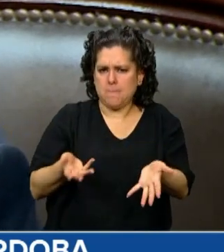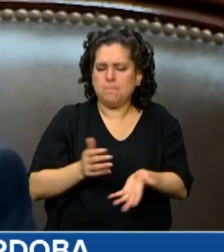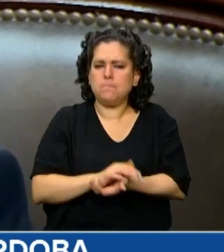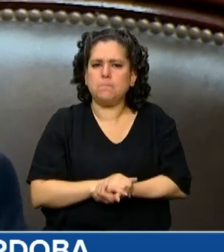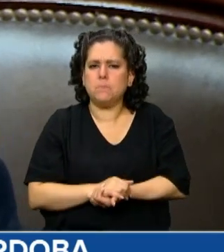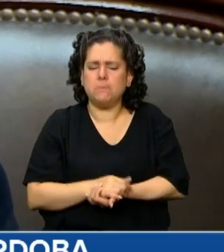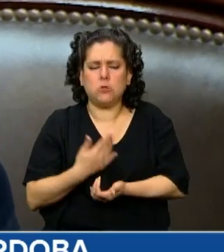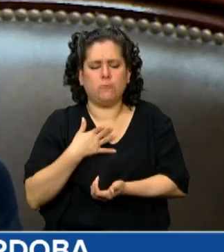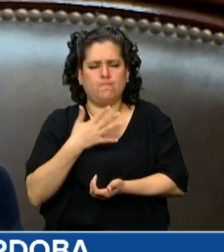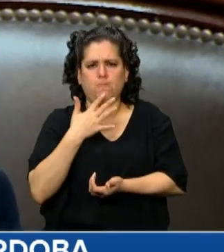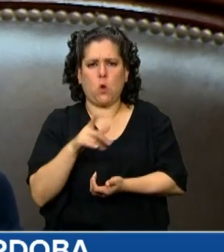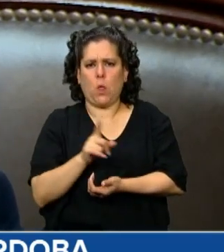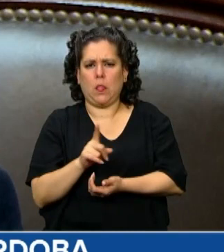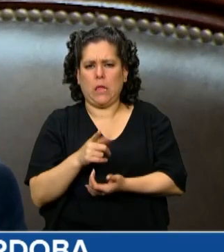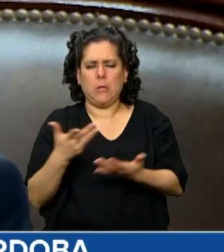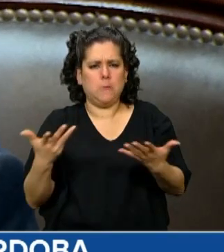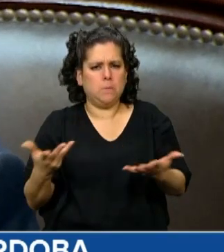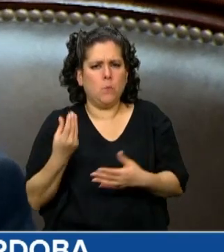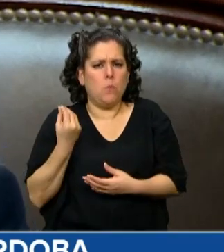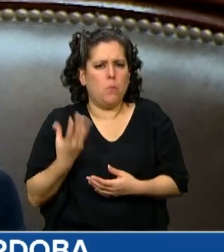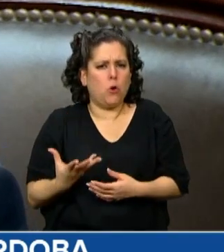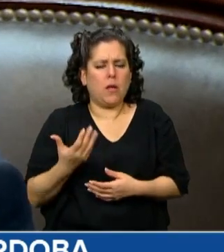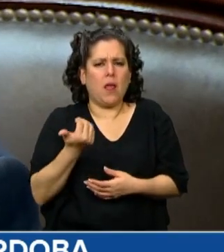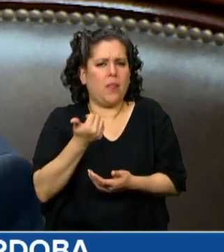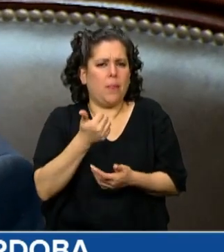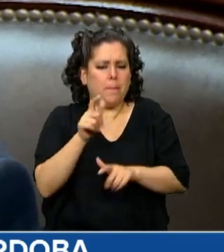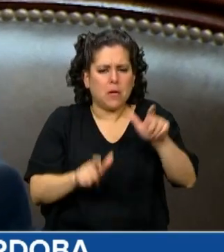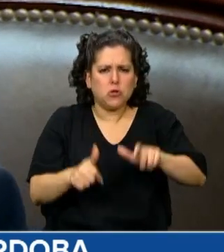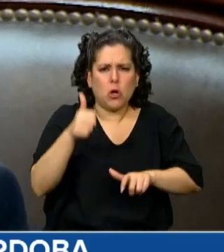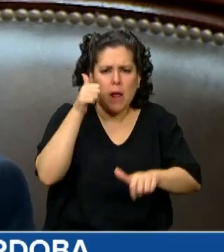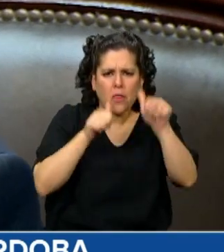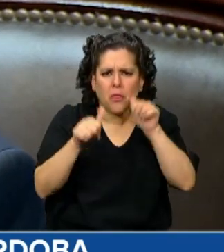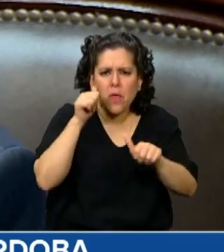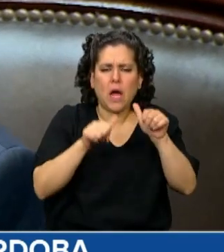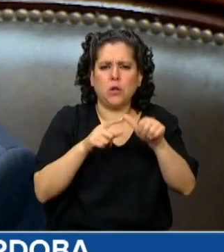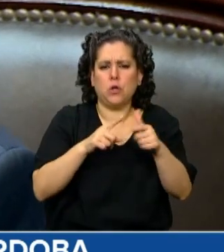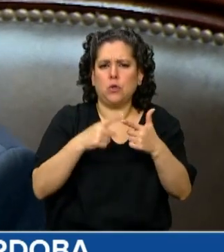Me cuesta dimensionar el daño en las personas, en los bienes,